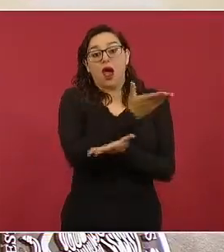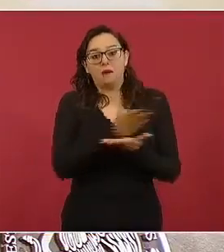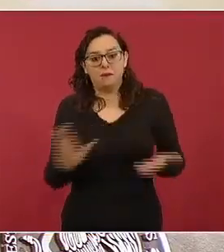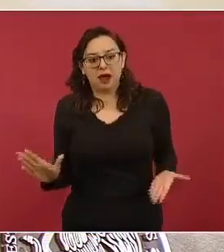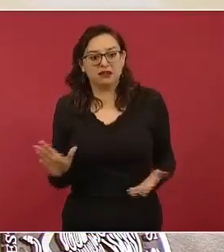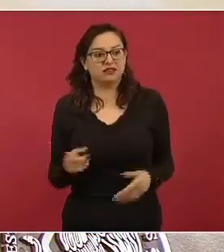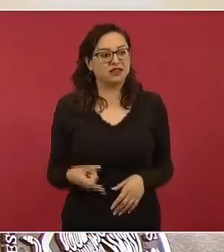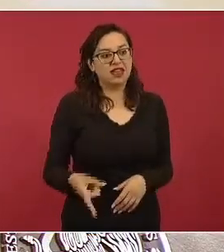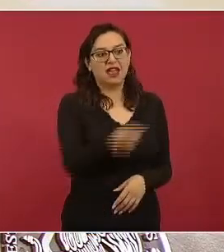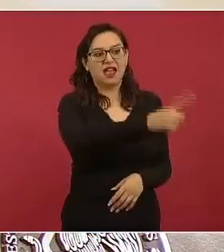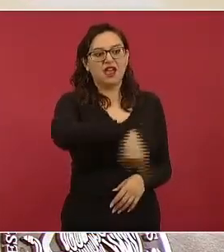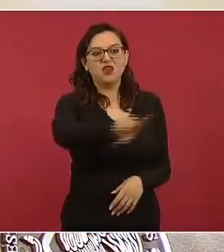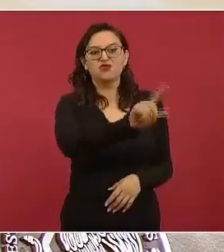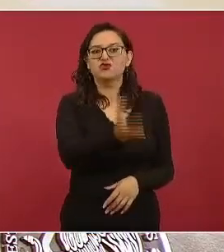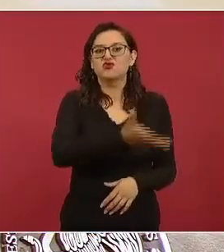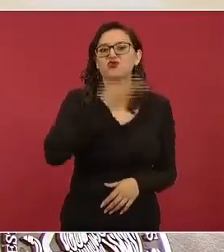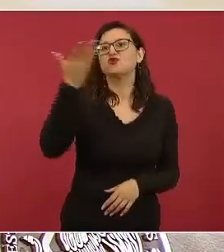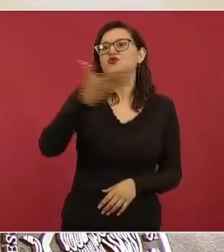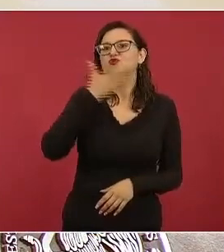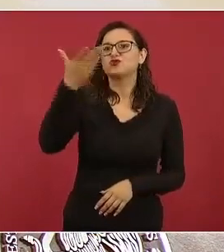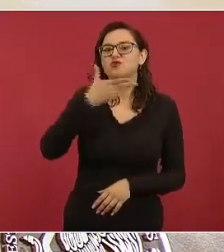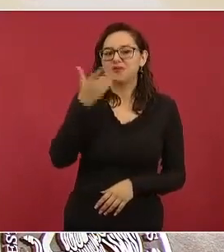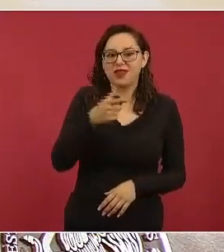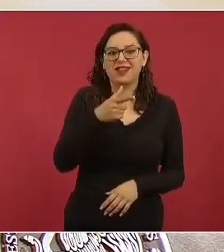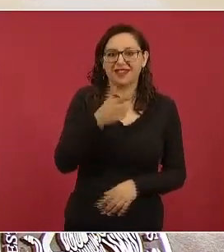del medio ambiente en esa región.